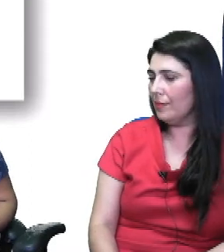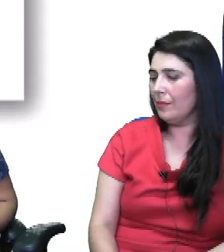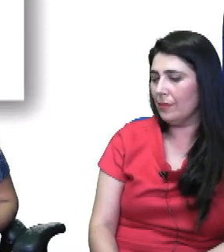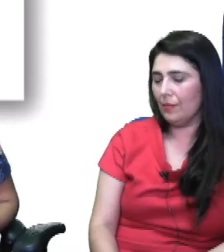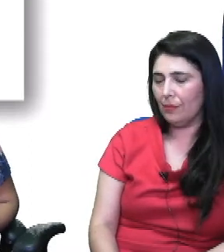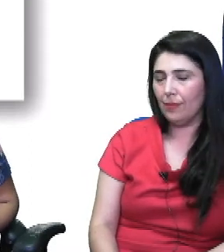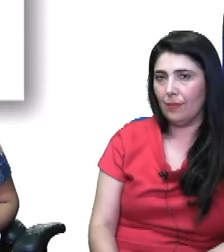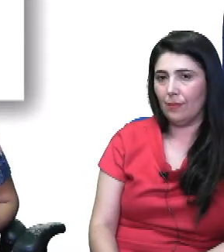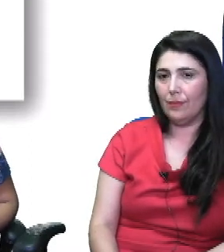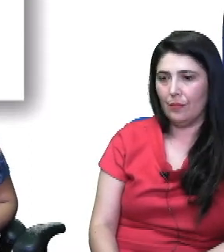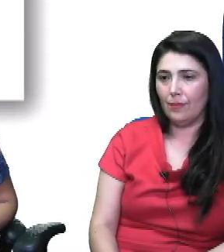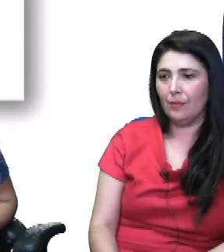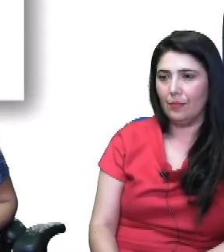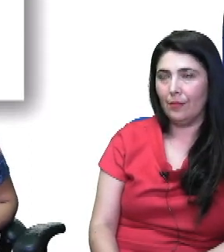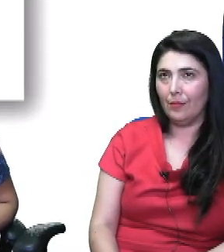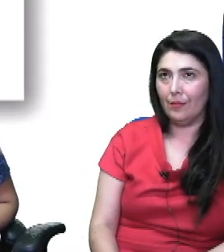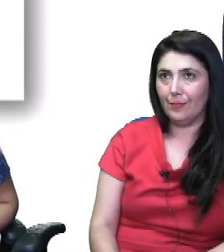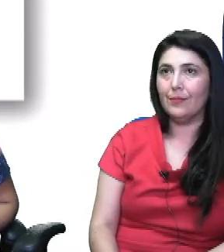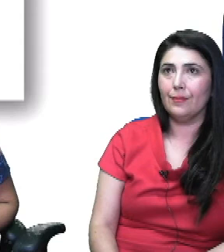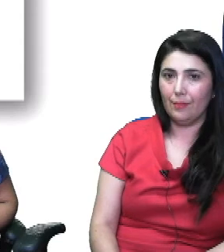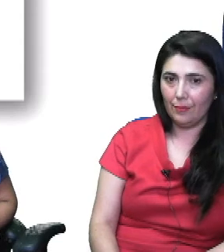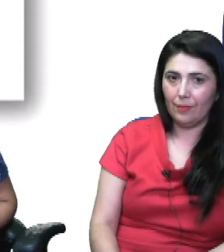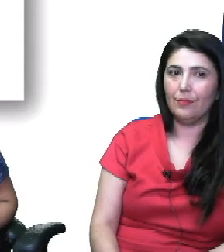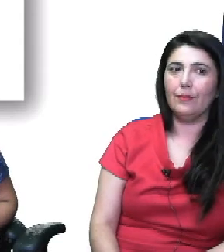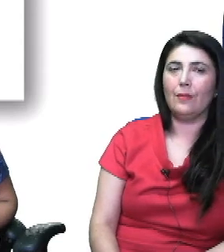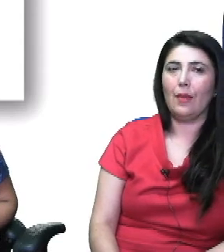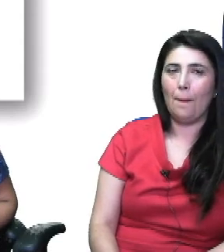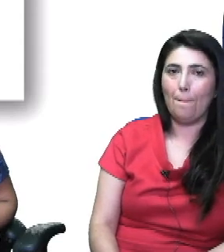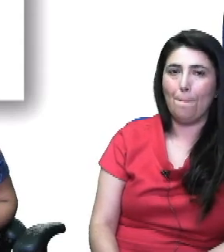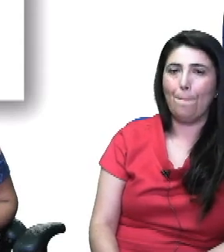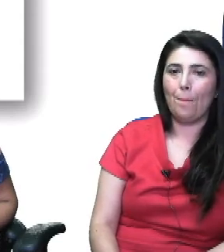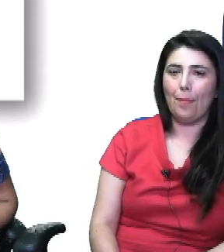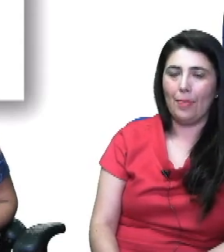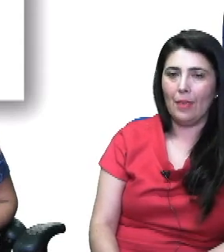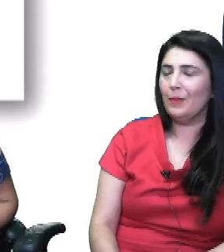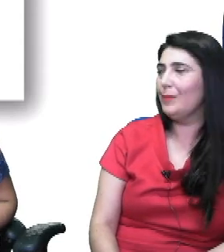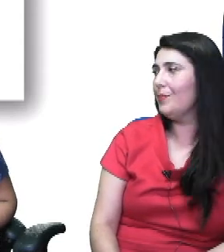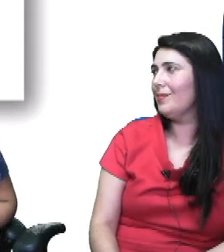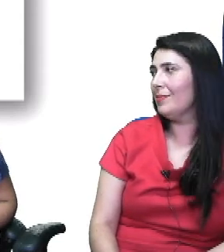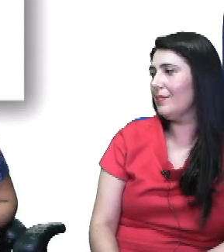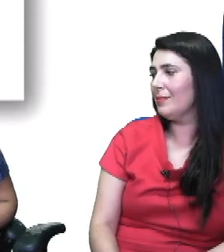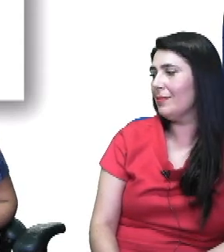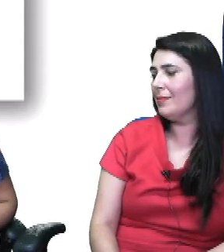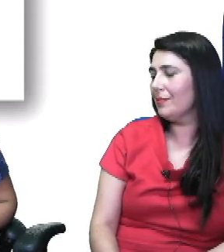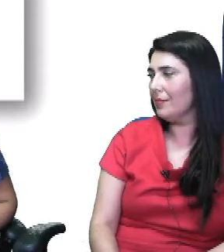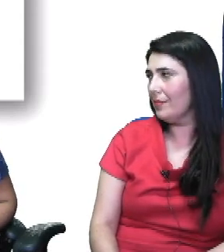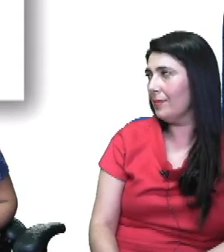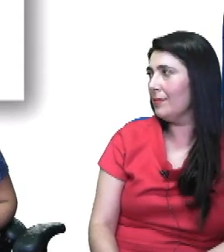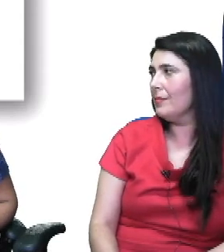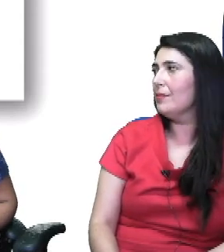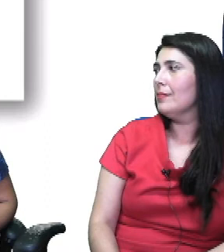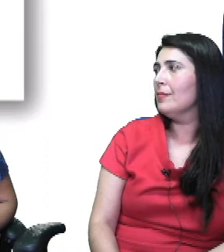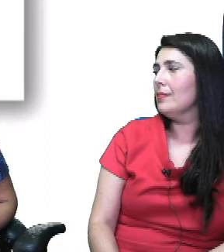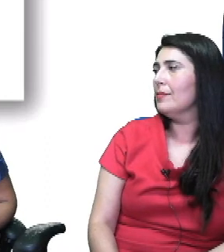internacional respecto a principios fundamentales de la ayuda humanitaria, lo cual también es muy importante porque cuando nos vemos enfrentados a situaciones de desastres,